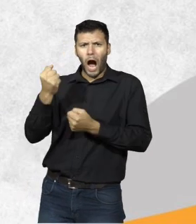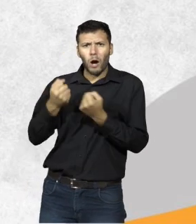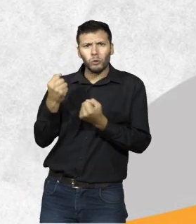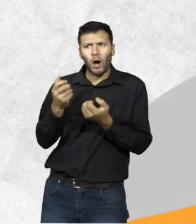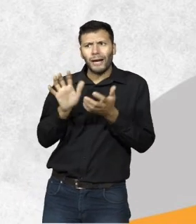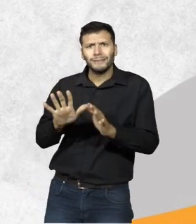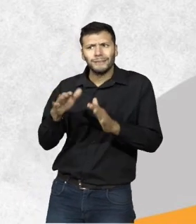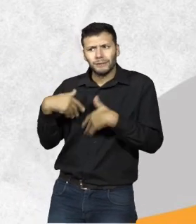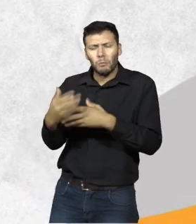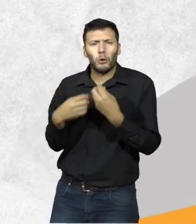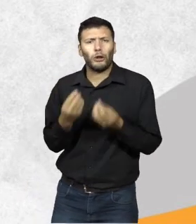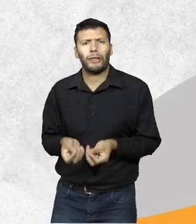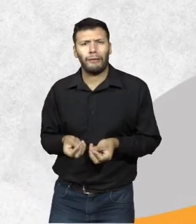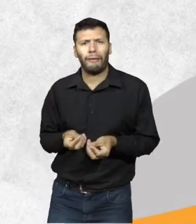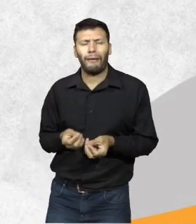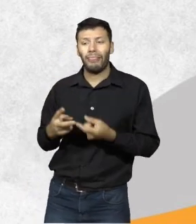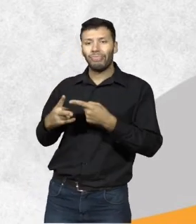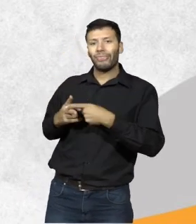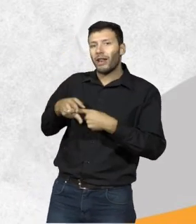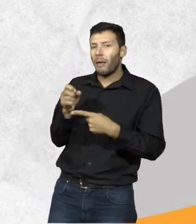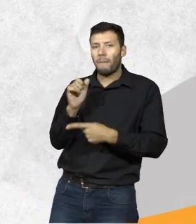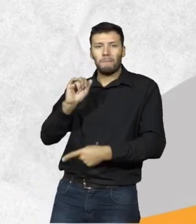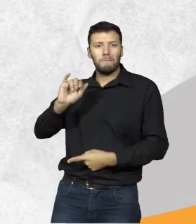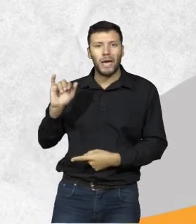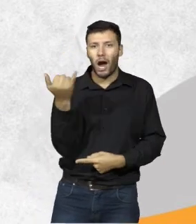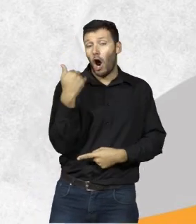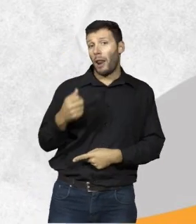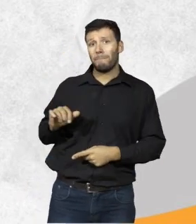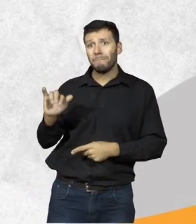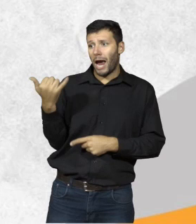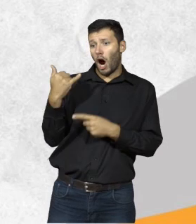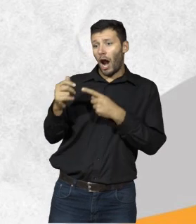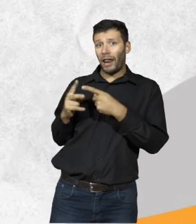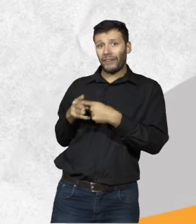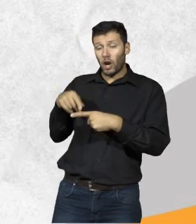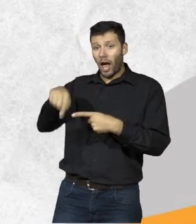Porque era lo mejor que había en esa tecnología. No había mejor tecnología